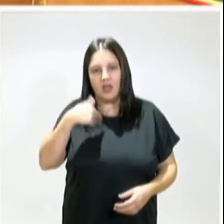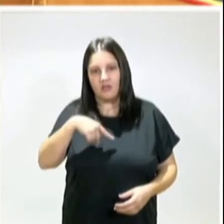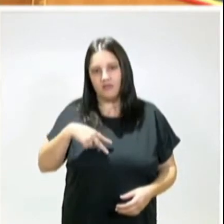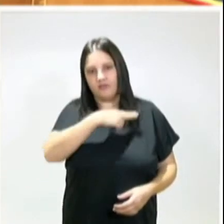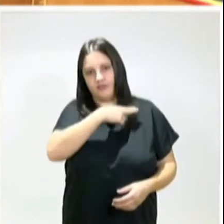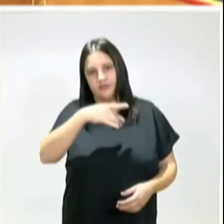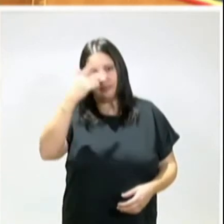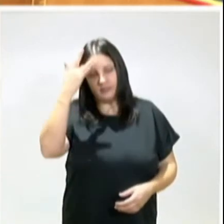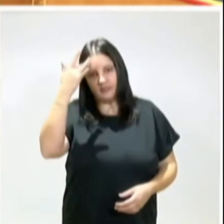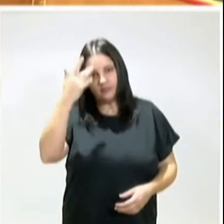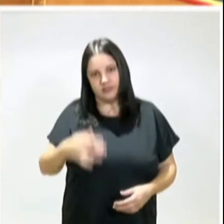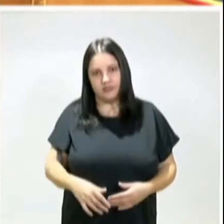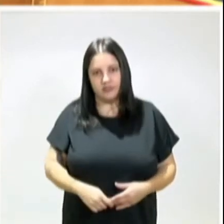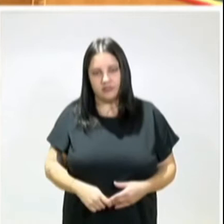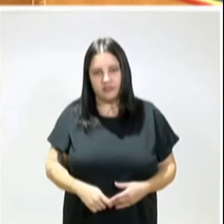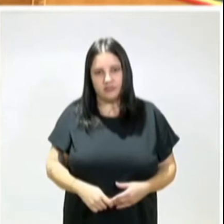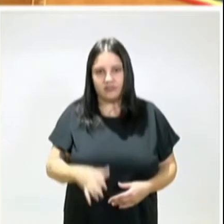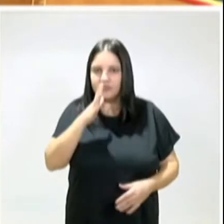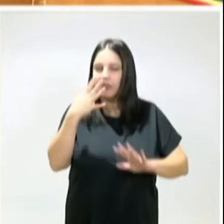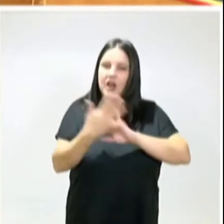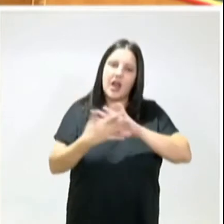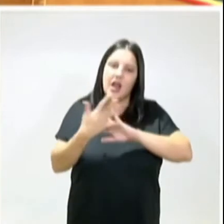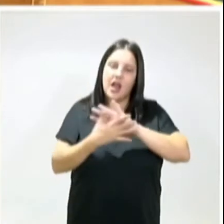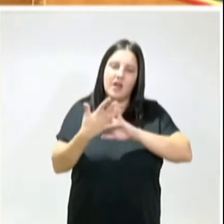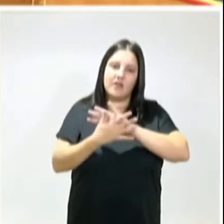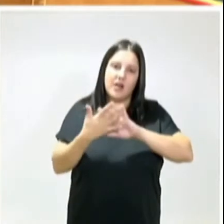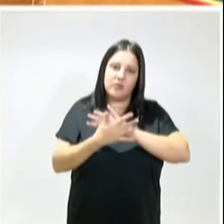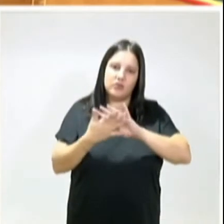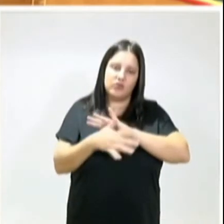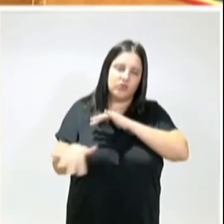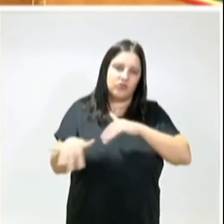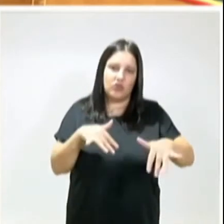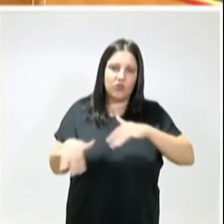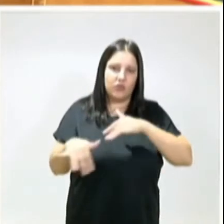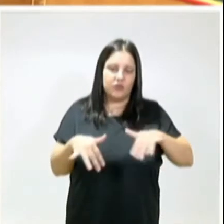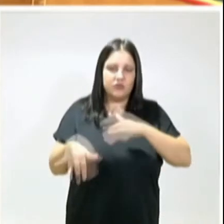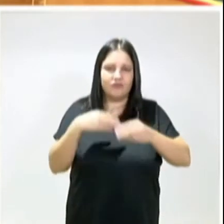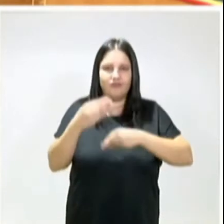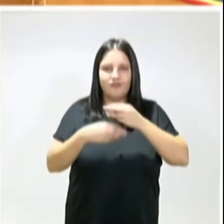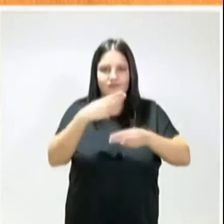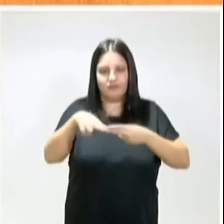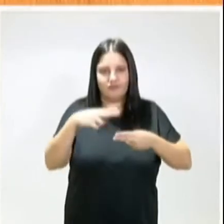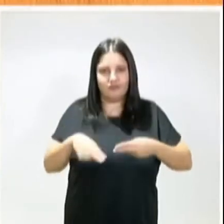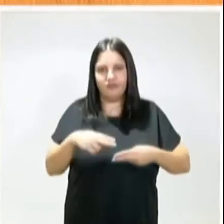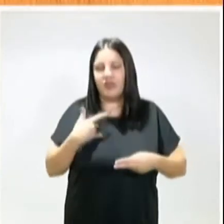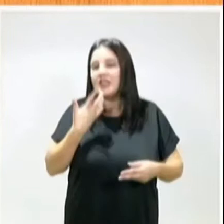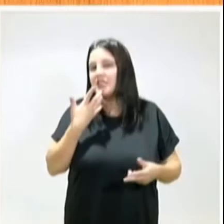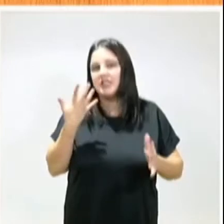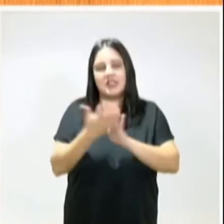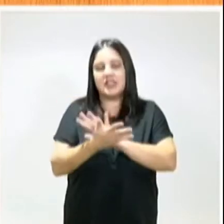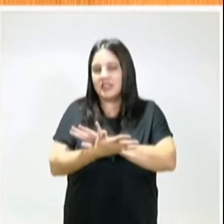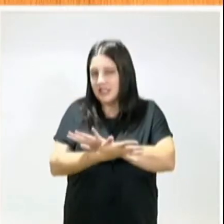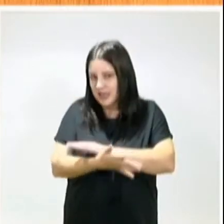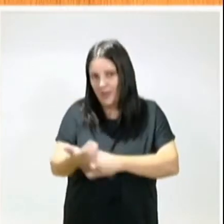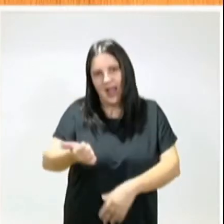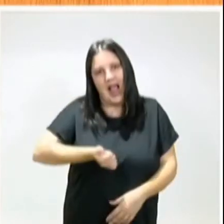porque mire hablamos de movimiento que ustedes ha hecho en el oeste está hecho en el padre tablero político que siempre siempre casualmente